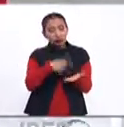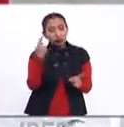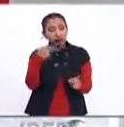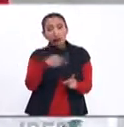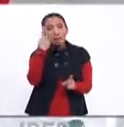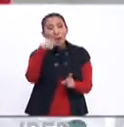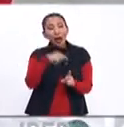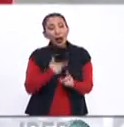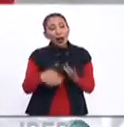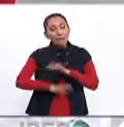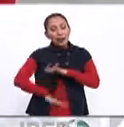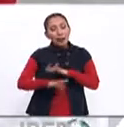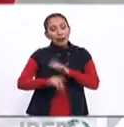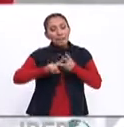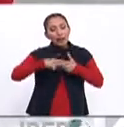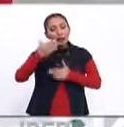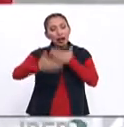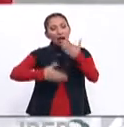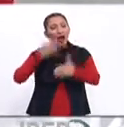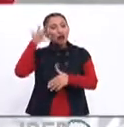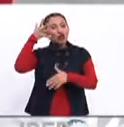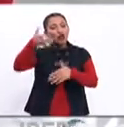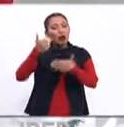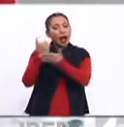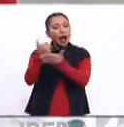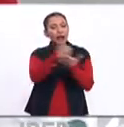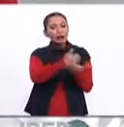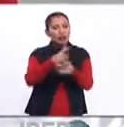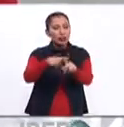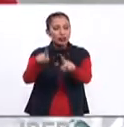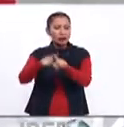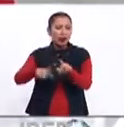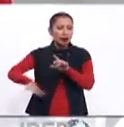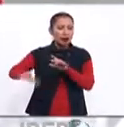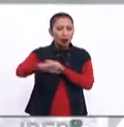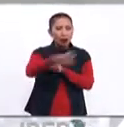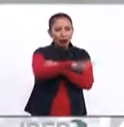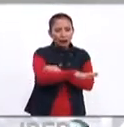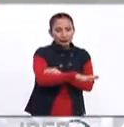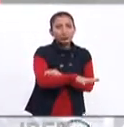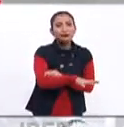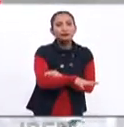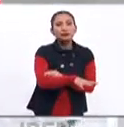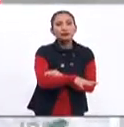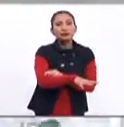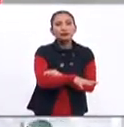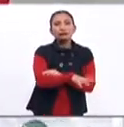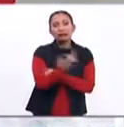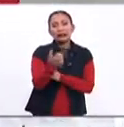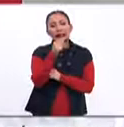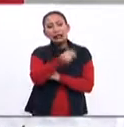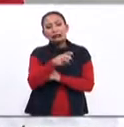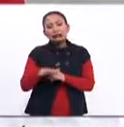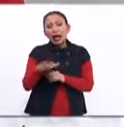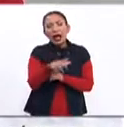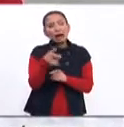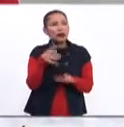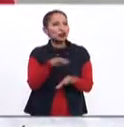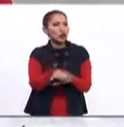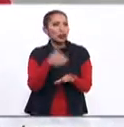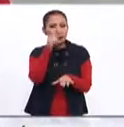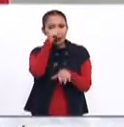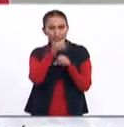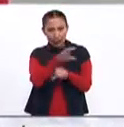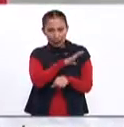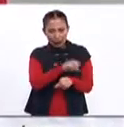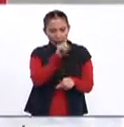fin sentar las bases para futuras colaboraciones en distintos campos, que son los campos de la